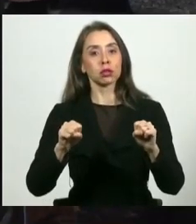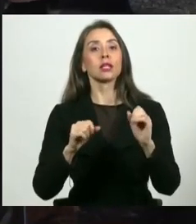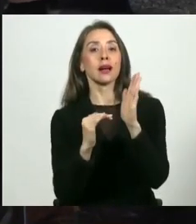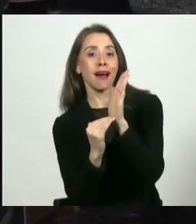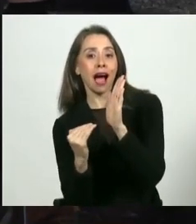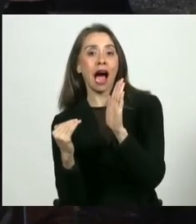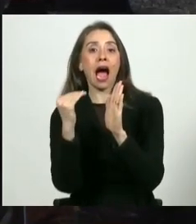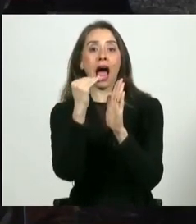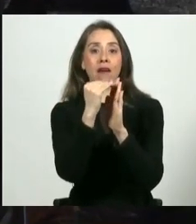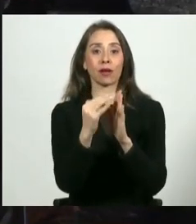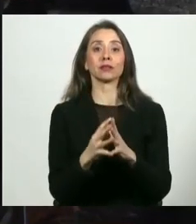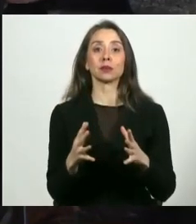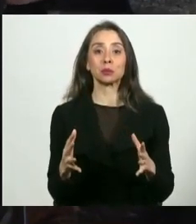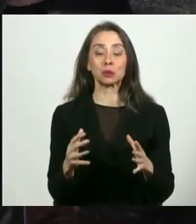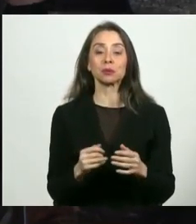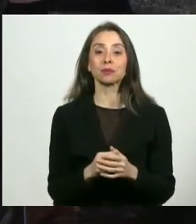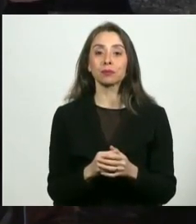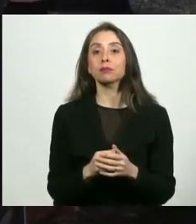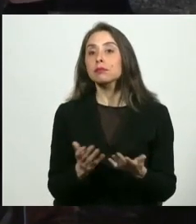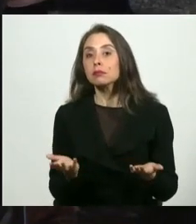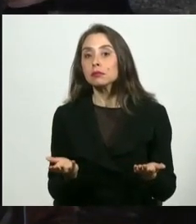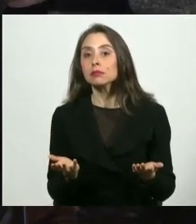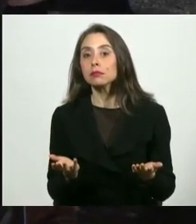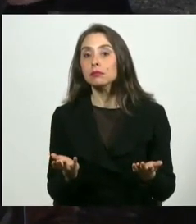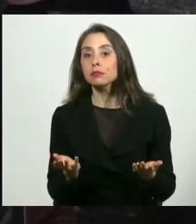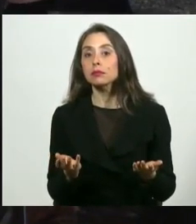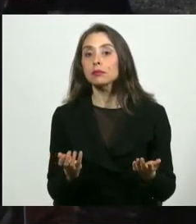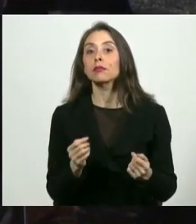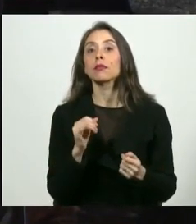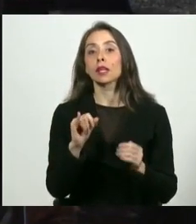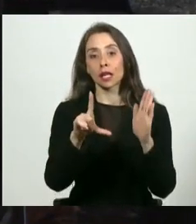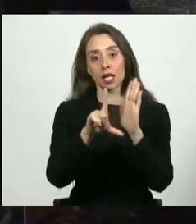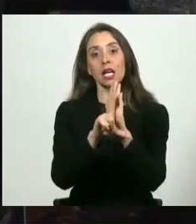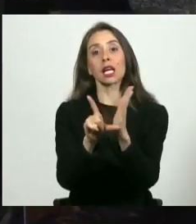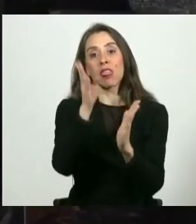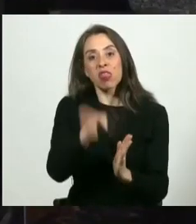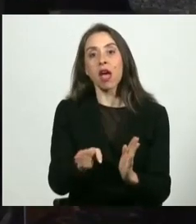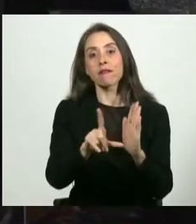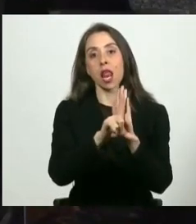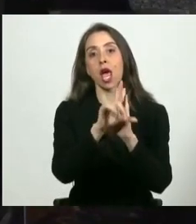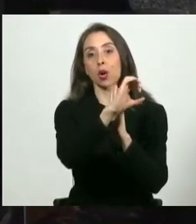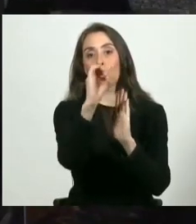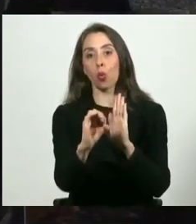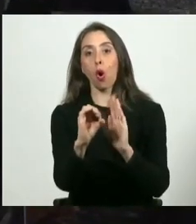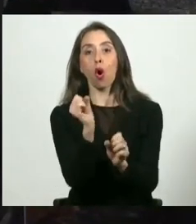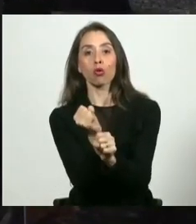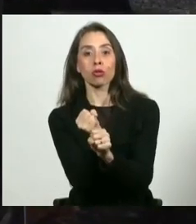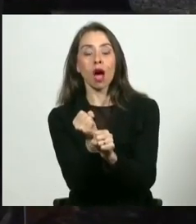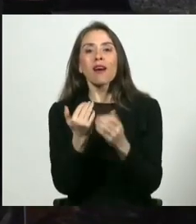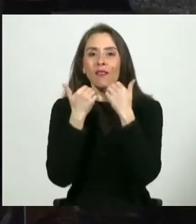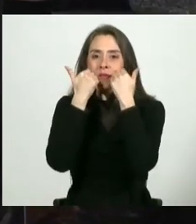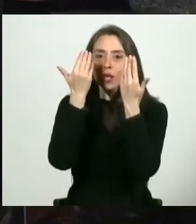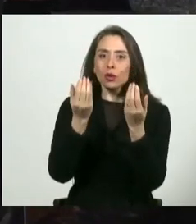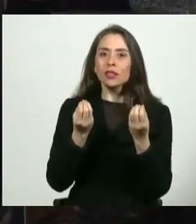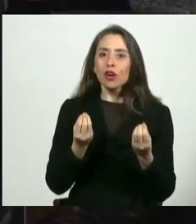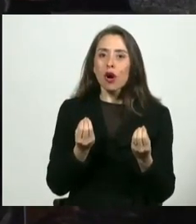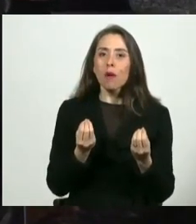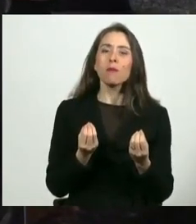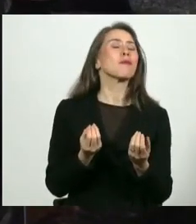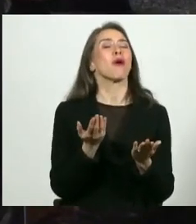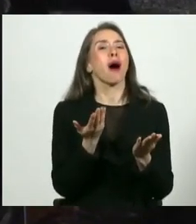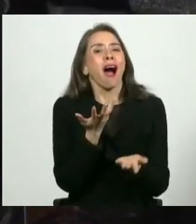avance tremendo. Y bueno, tiene que haber ley de cuotas, porque yo siento que es un poco vergonzoso que tenga que existir